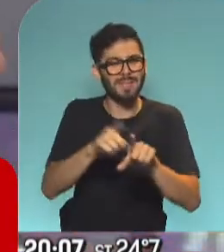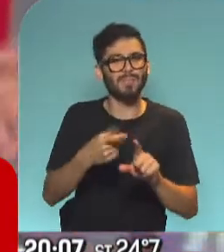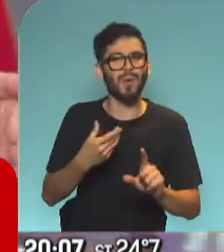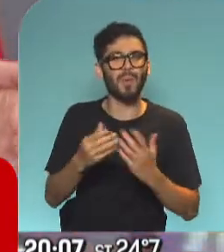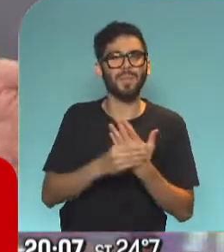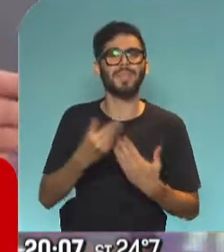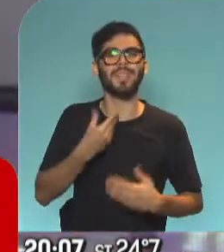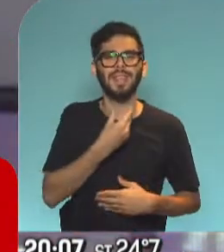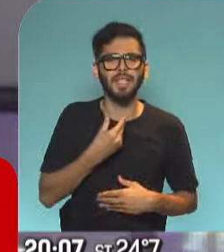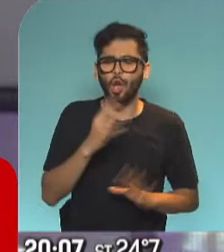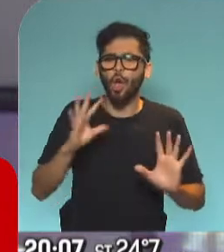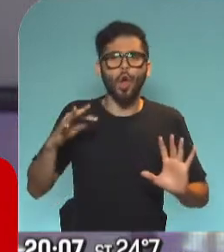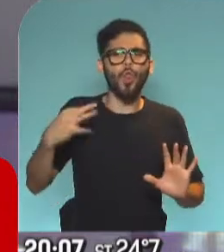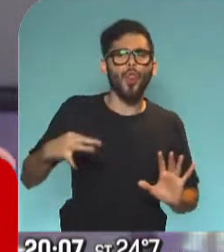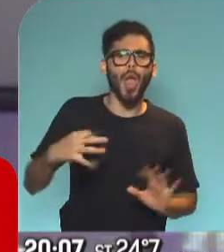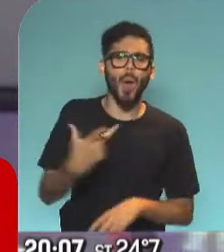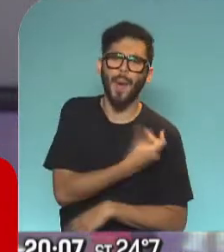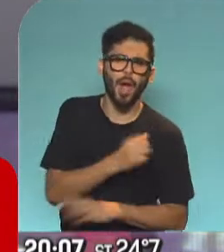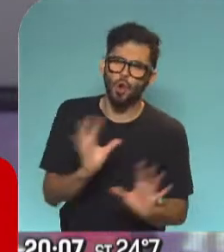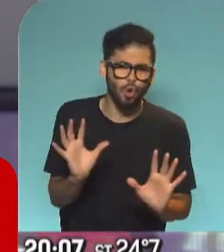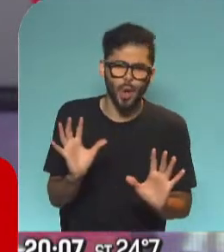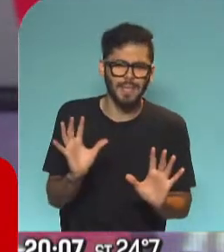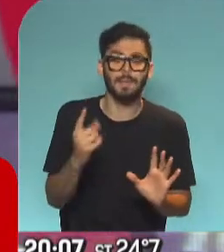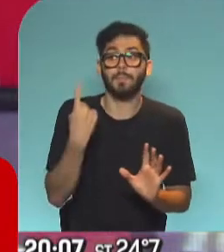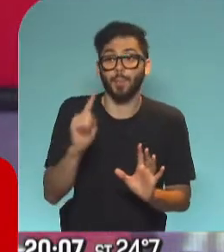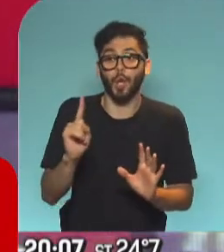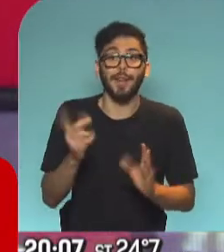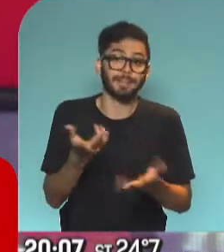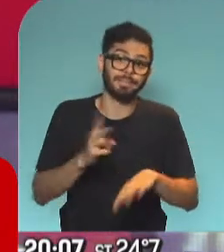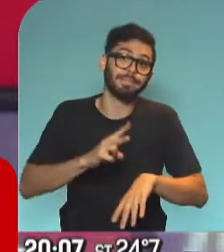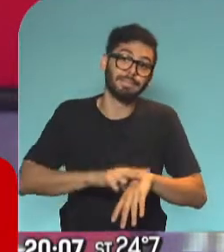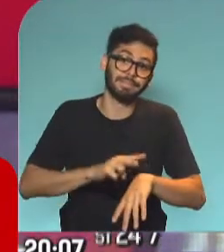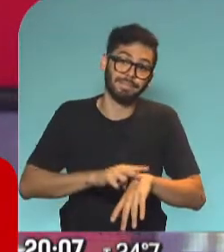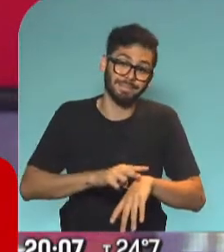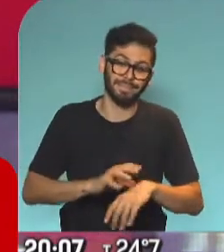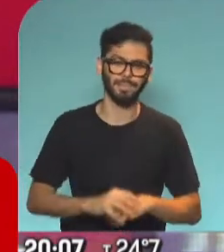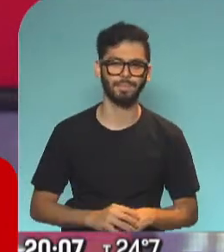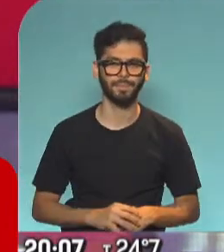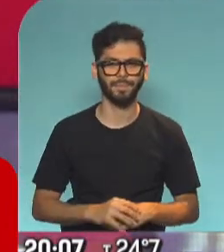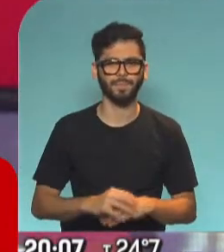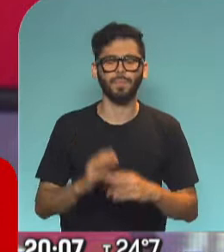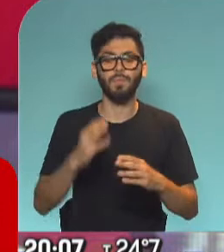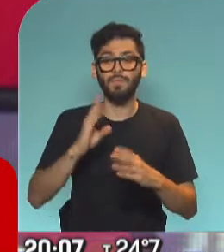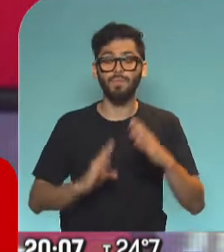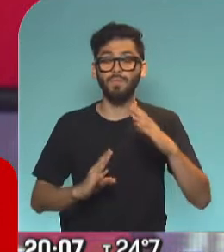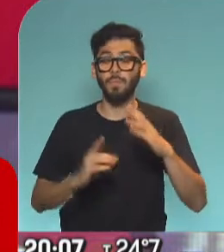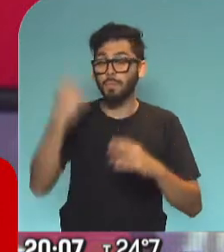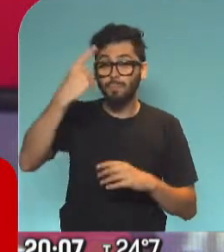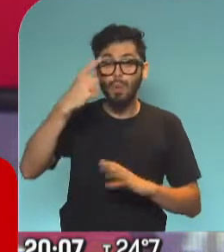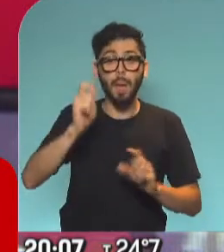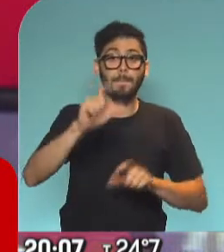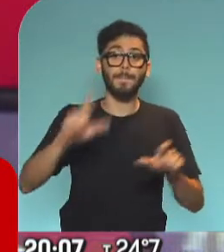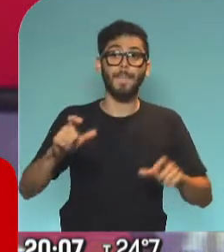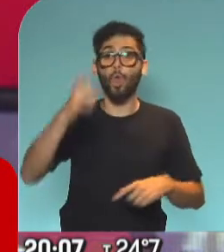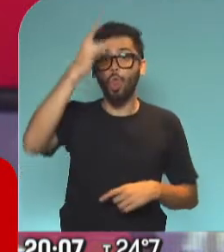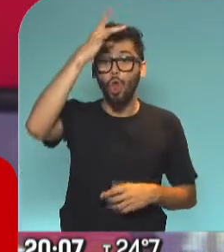no va a ser obligatoria, pero bueno, sí, altamente recomendable en este contexto. Prioridad, 12 millones de personas que son grupos de